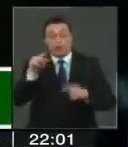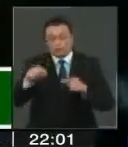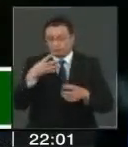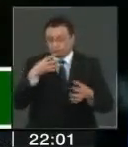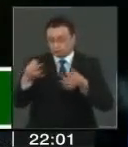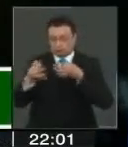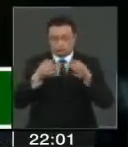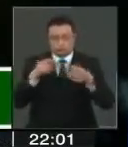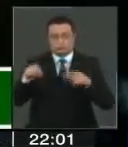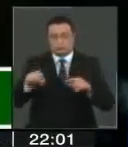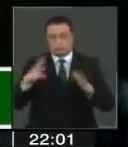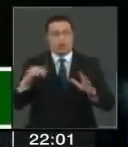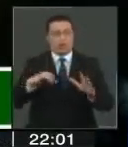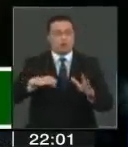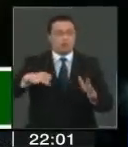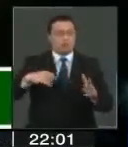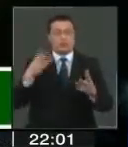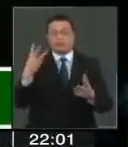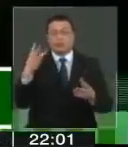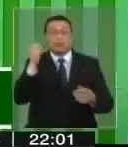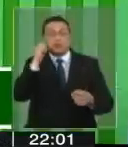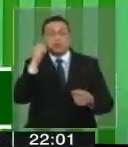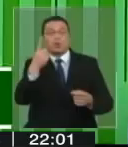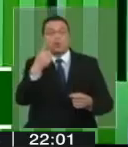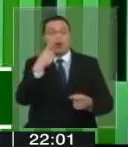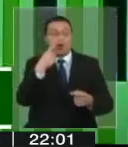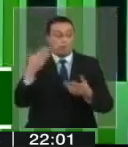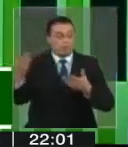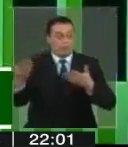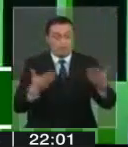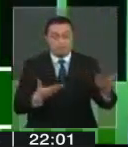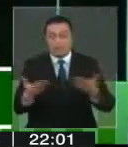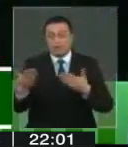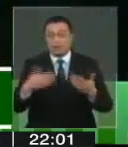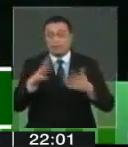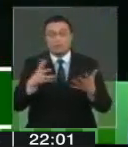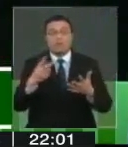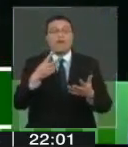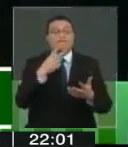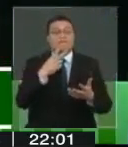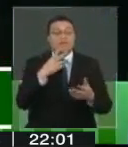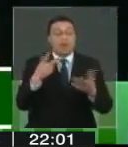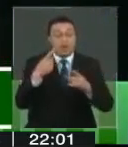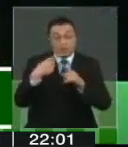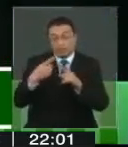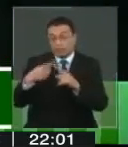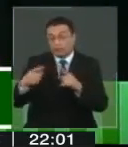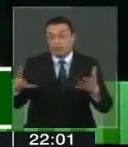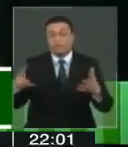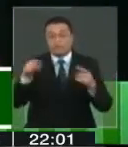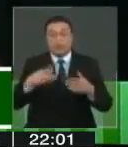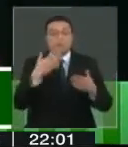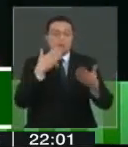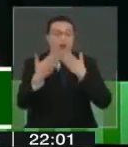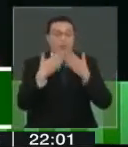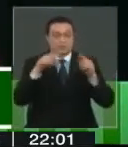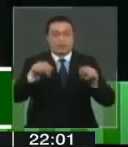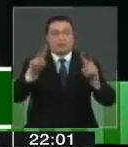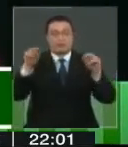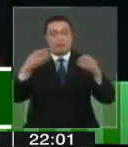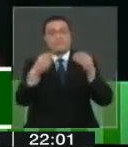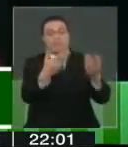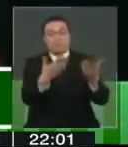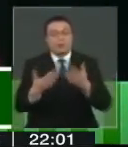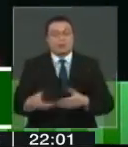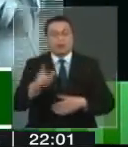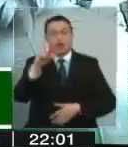porque tenemos un panel de lujo, tres mujeres y un hombre, tres historias de vida también. Para conversar de este tema, le damos la